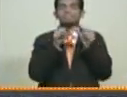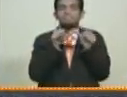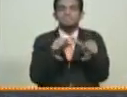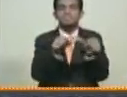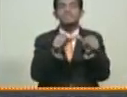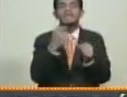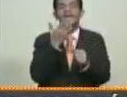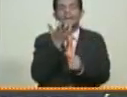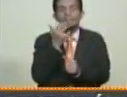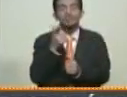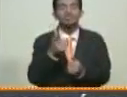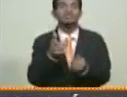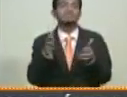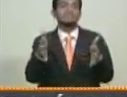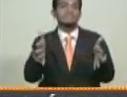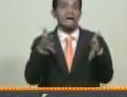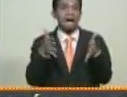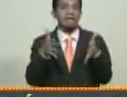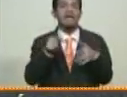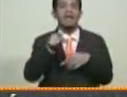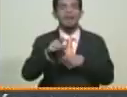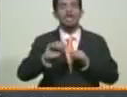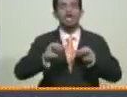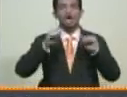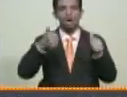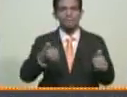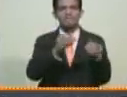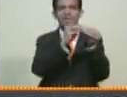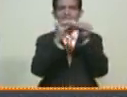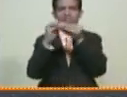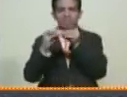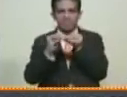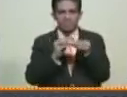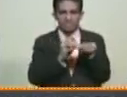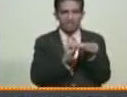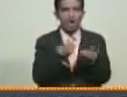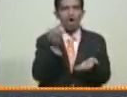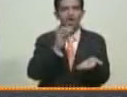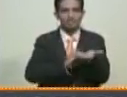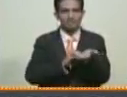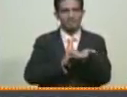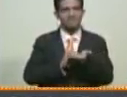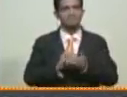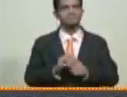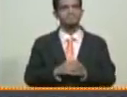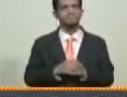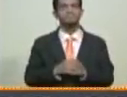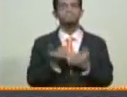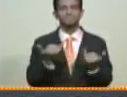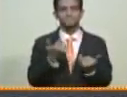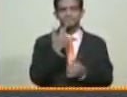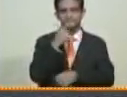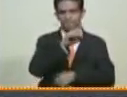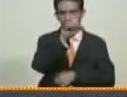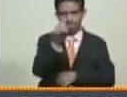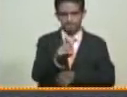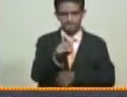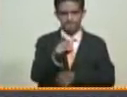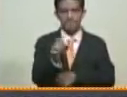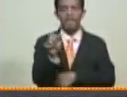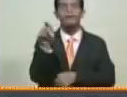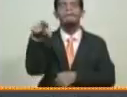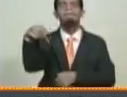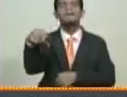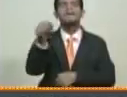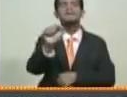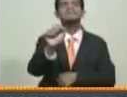resultar ganador iba a iniciar un gran proceso de reestructuración, ¿no?, en todas las áreas. Yo ahora le pregunto, desde el Partido Socialista Unido de